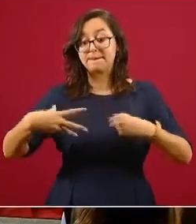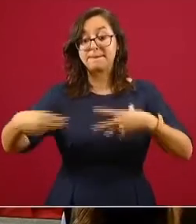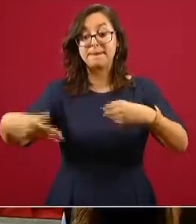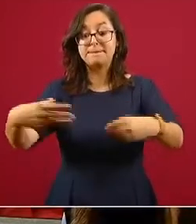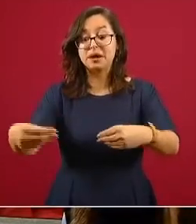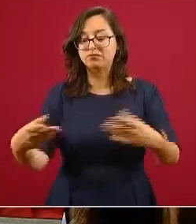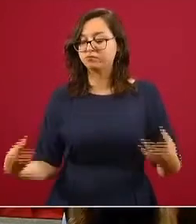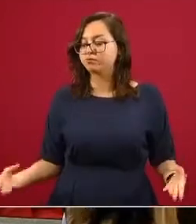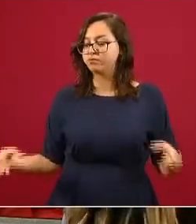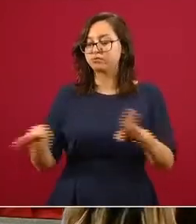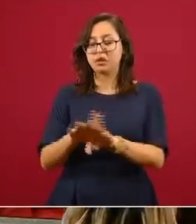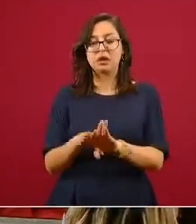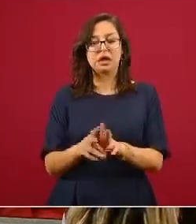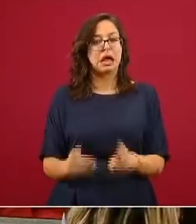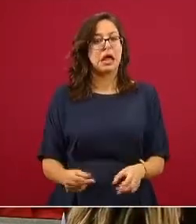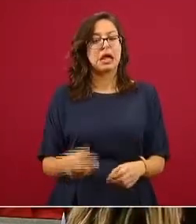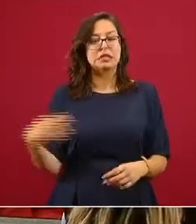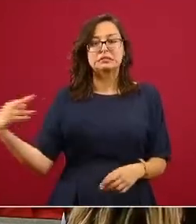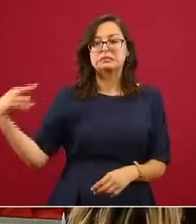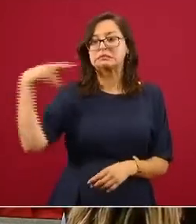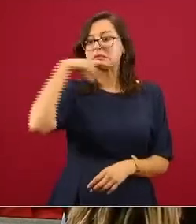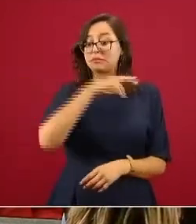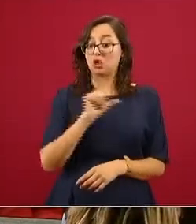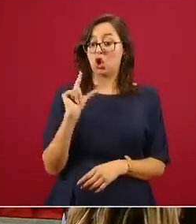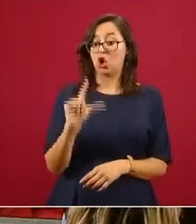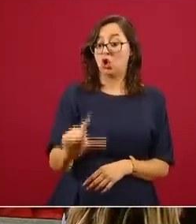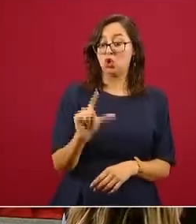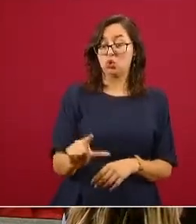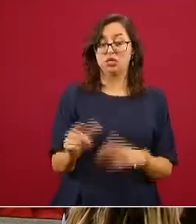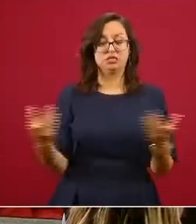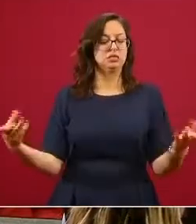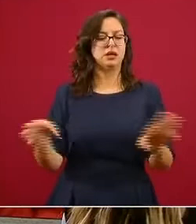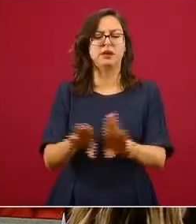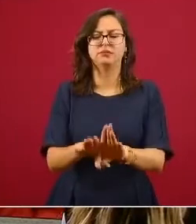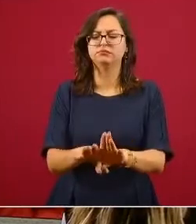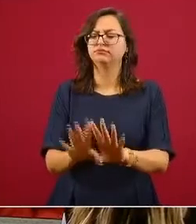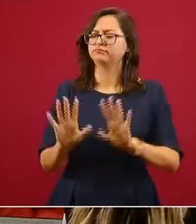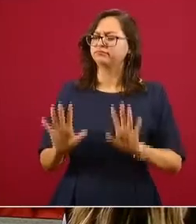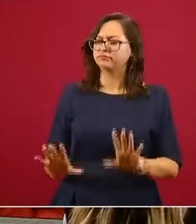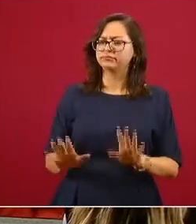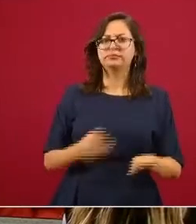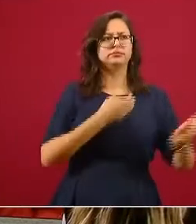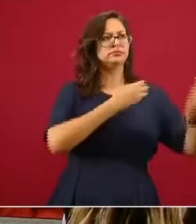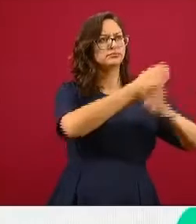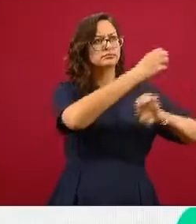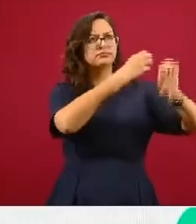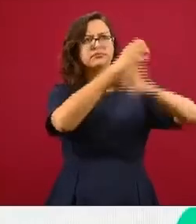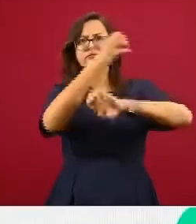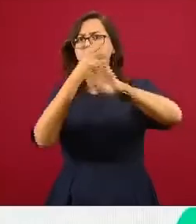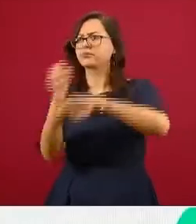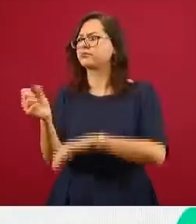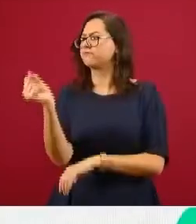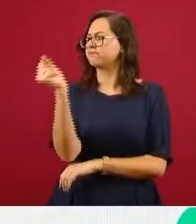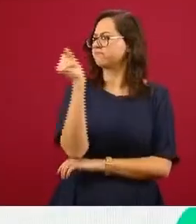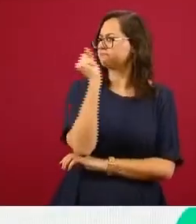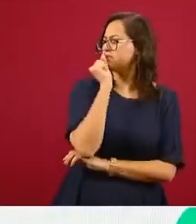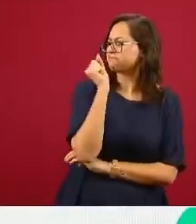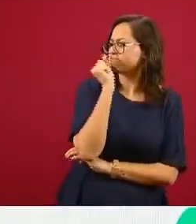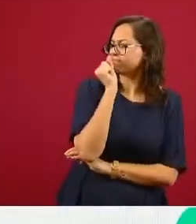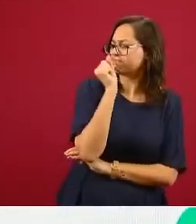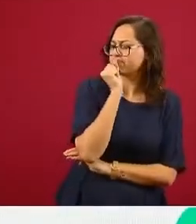qué no se hizo el lunes siguiente? Porque el propio Consejo resolvió que no todas las entidades federativas estaban